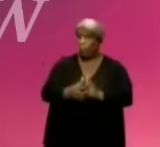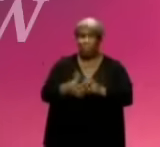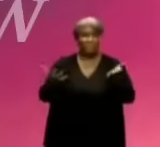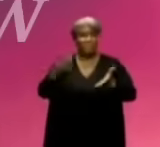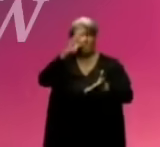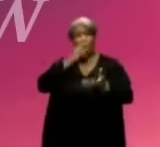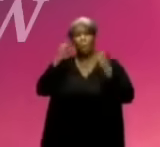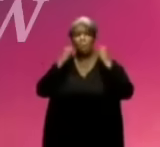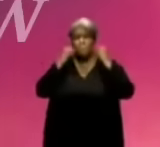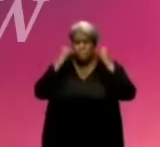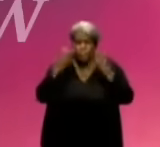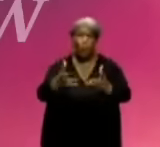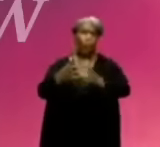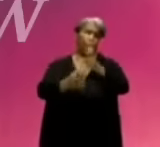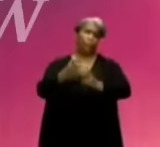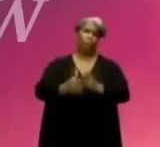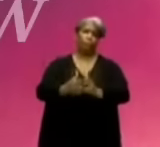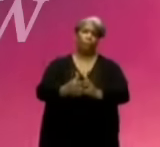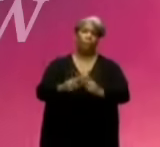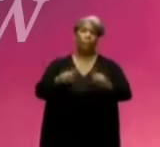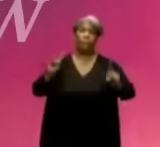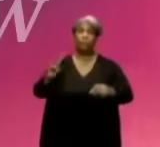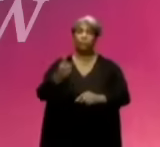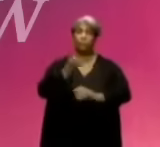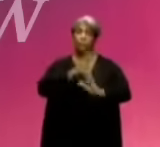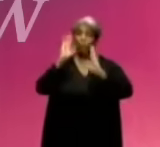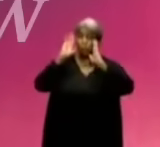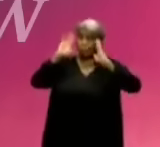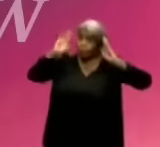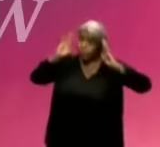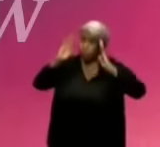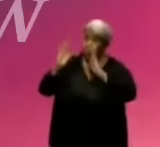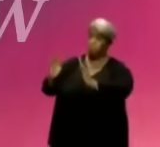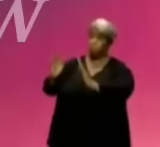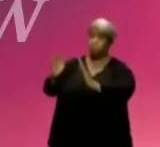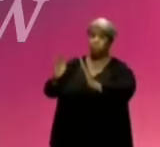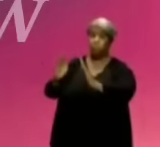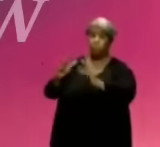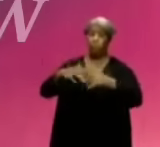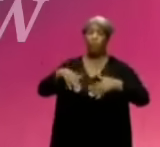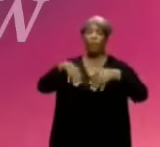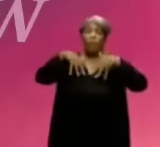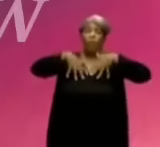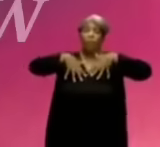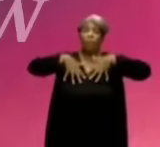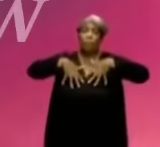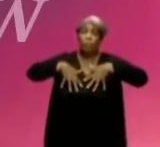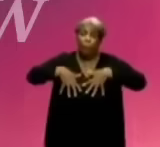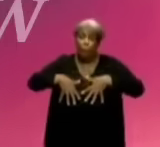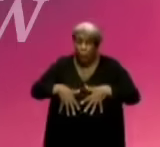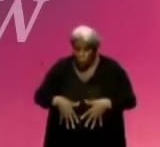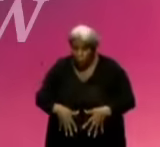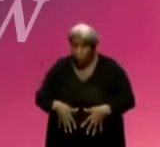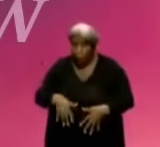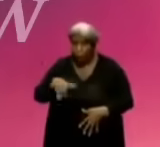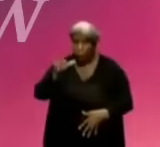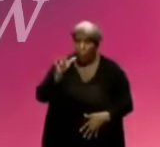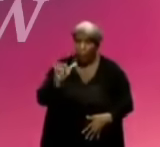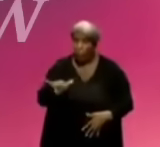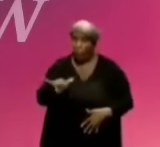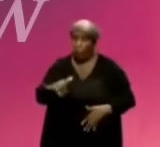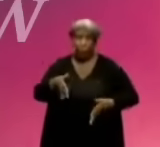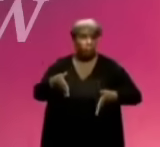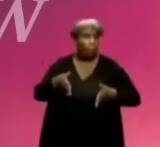República Dominicana. Pero si nosotros solamente nos dejamos ahogar por la tristeza, entonces también nosotros